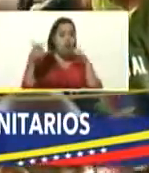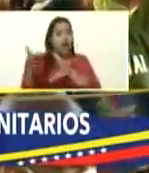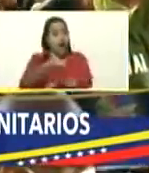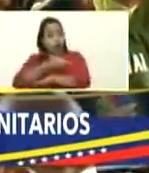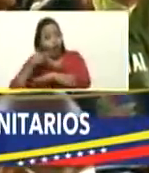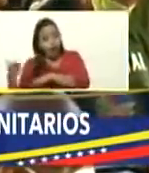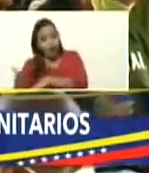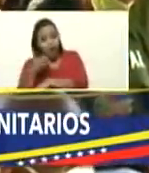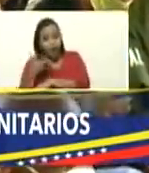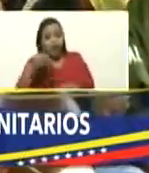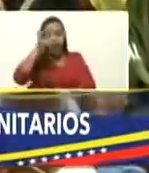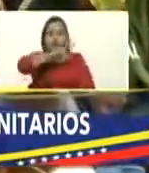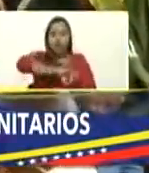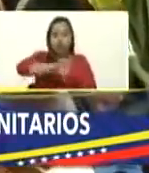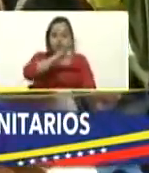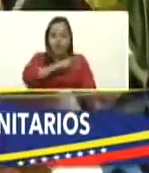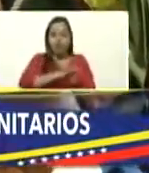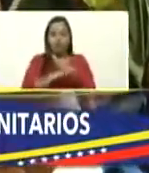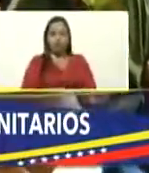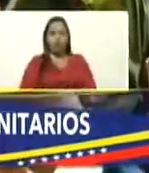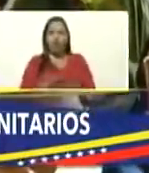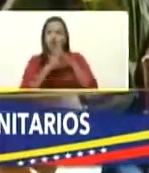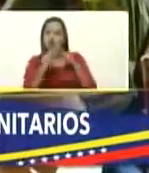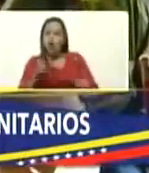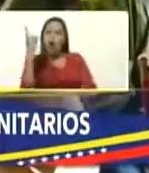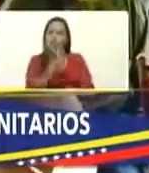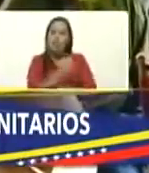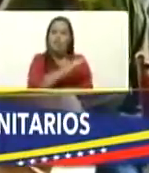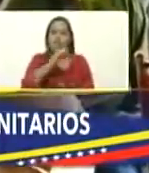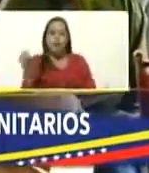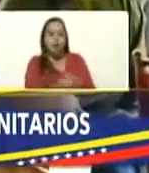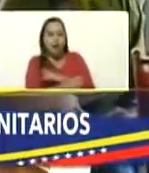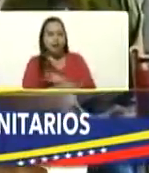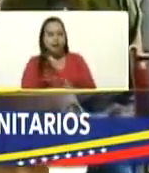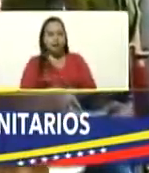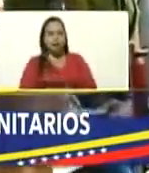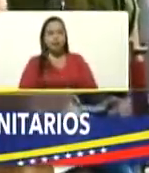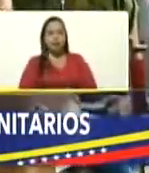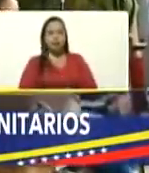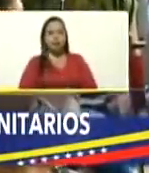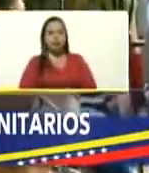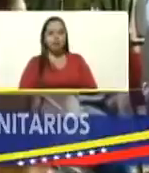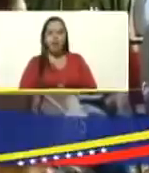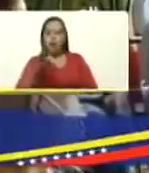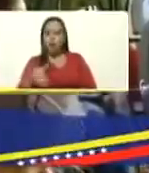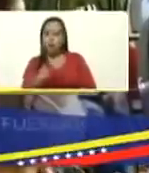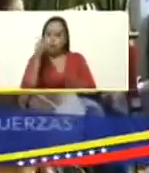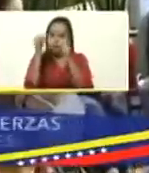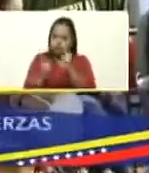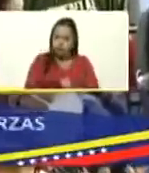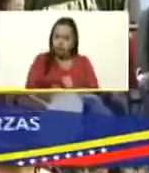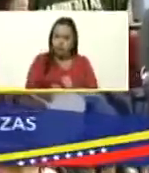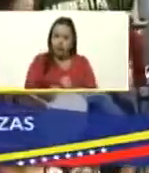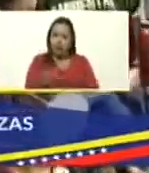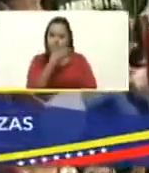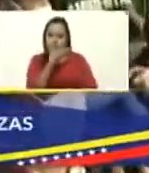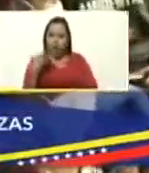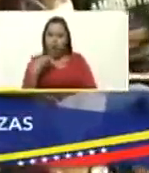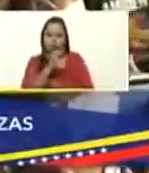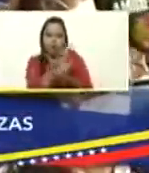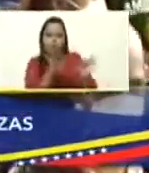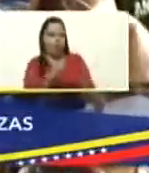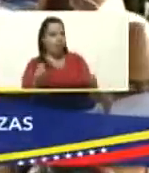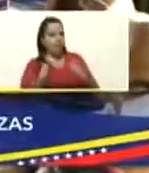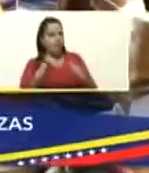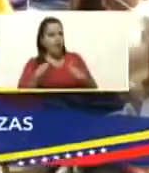gobierno, en la sociedad, todo lo que haya que cambiar para garantizarle mejores condiciones